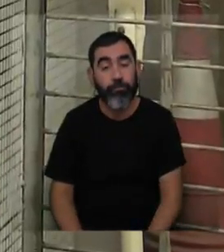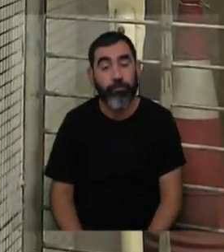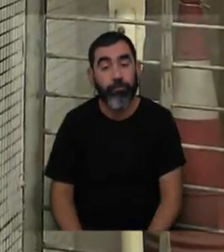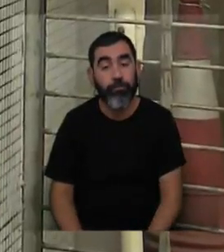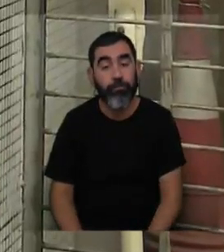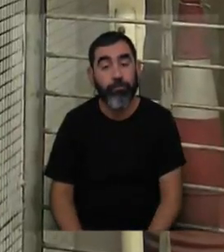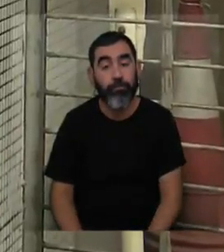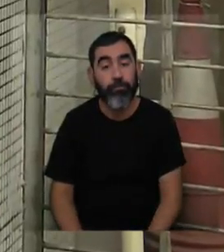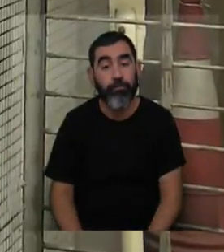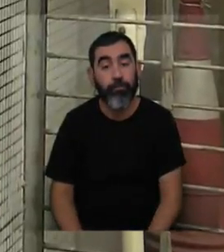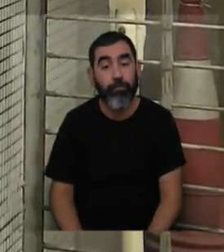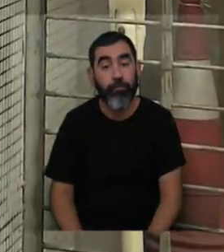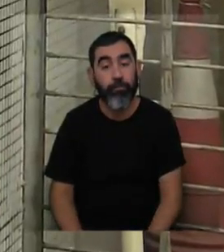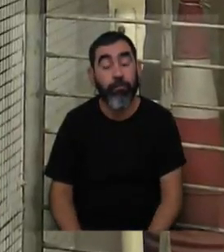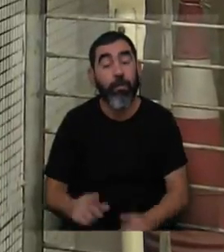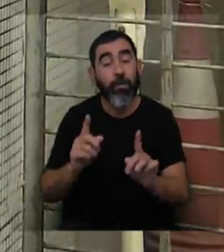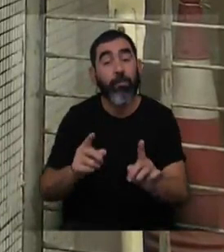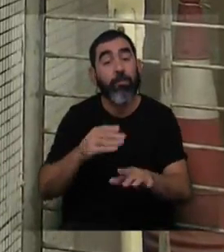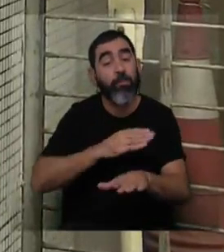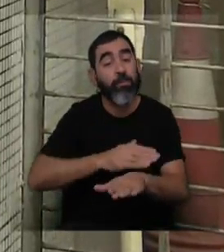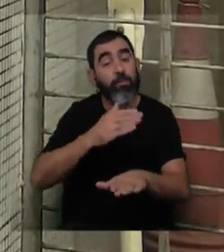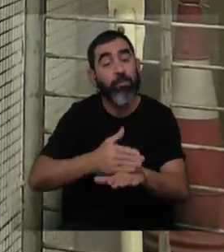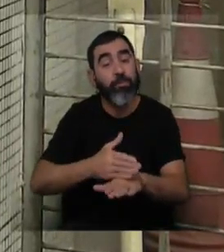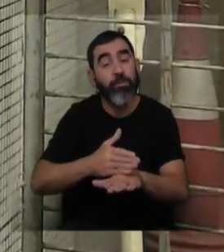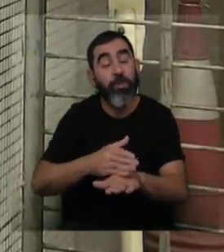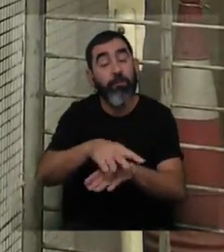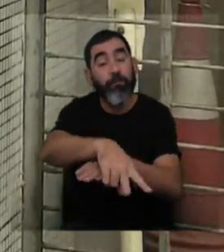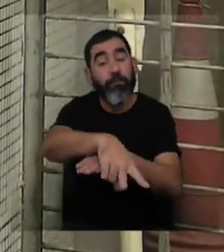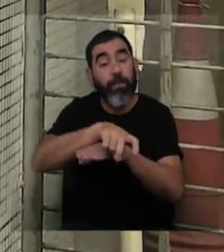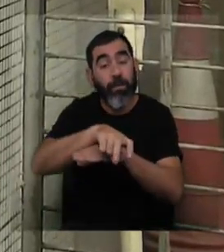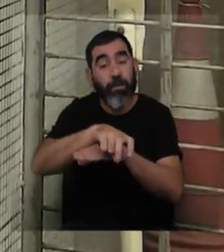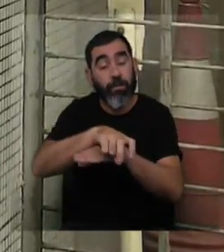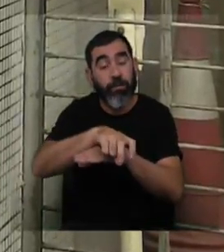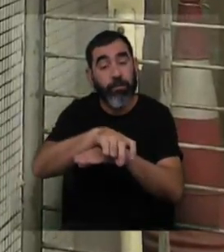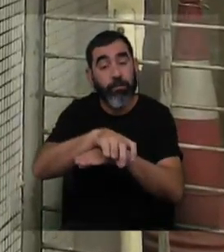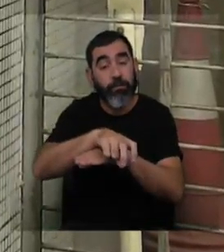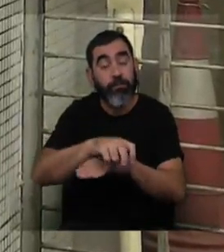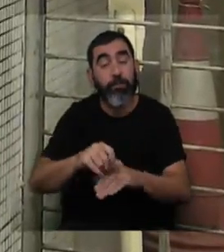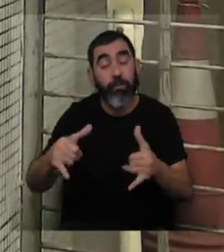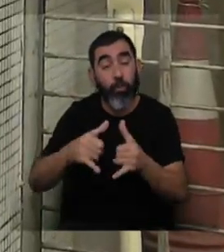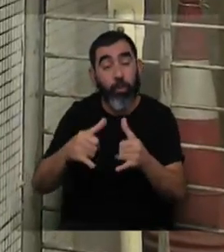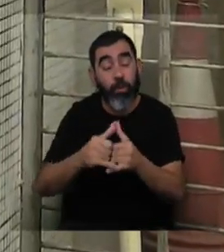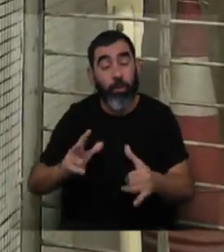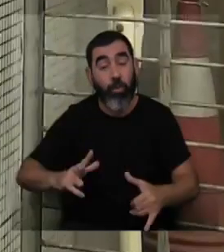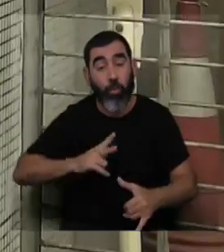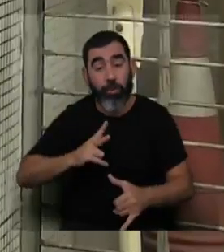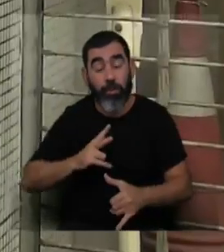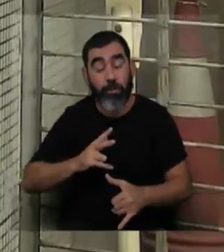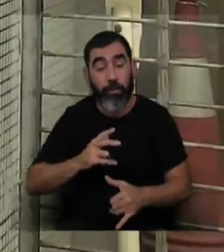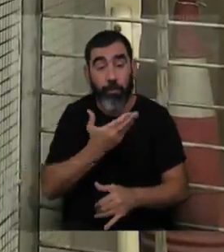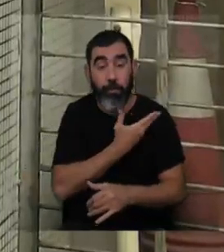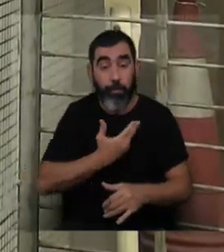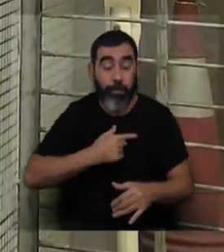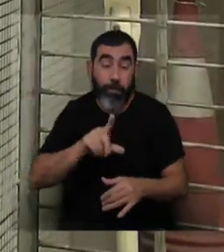sentido que además también habrá una repercusión a nivel fiscal de lo expresado en estos chats privados entre Iturralde